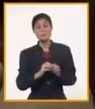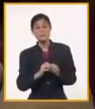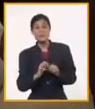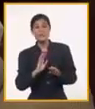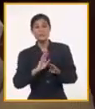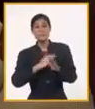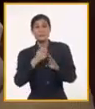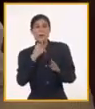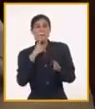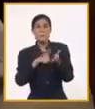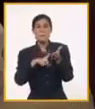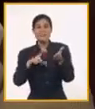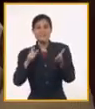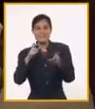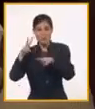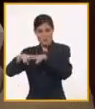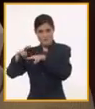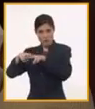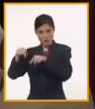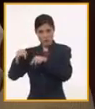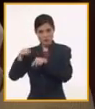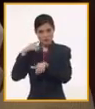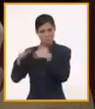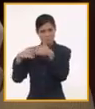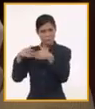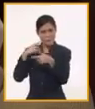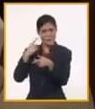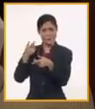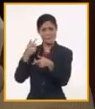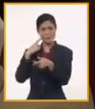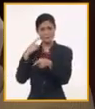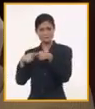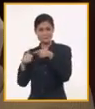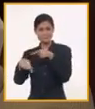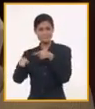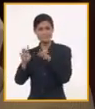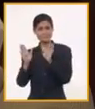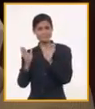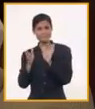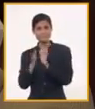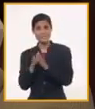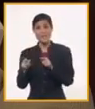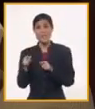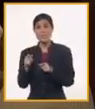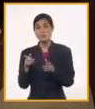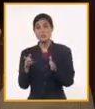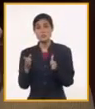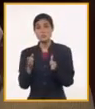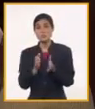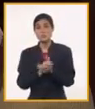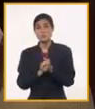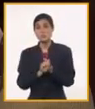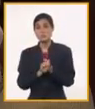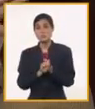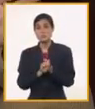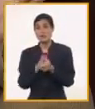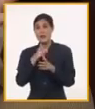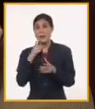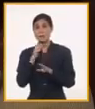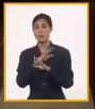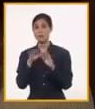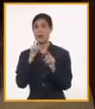problemas. Aquí hubo algunas indisciplinas y cosas de esas que hubo aquí que no entraban en los